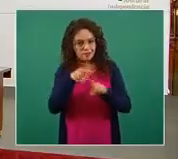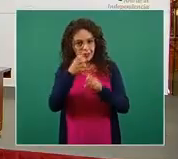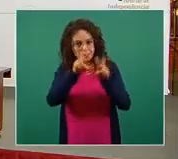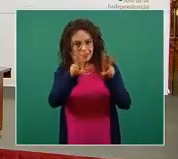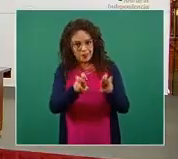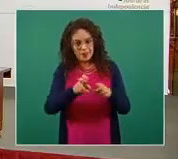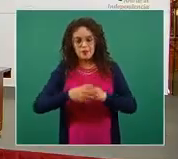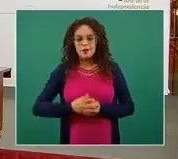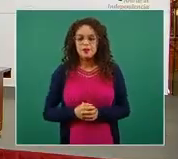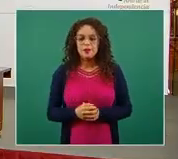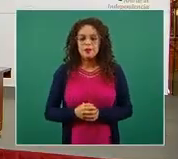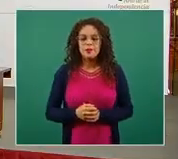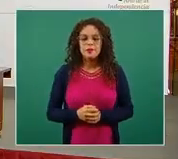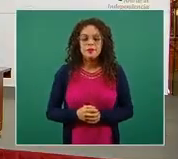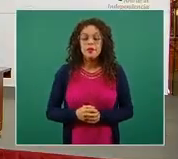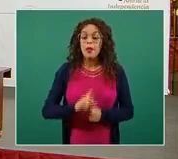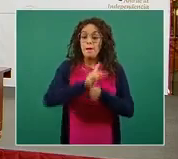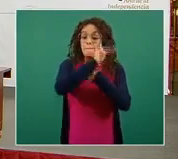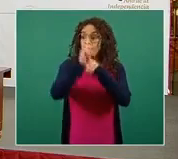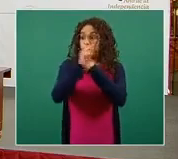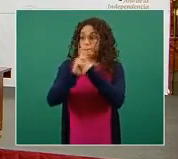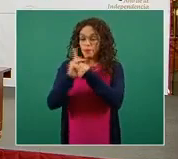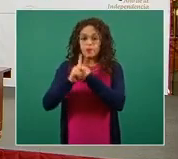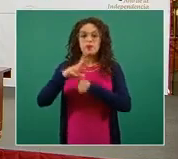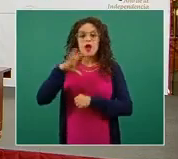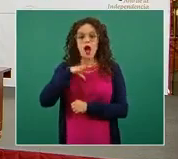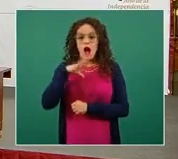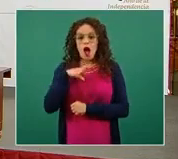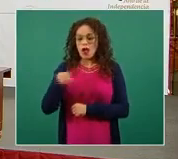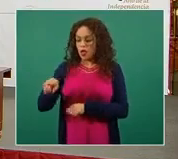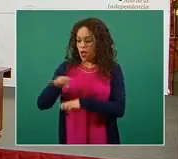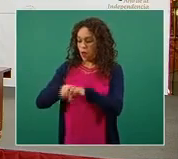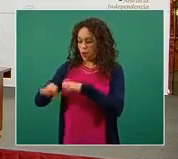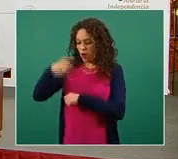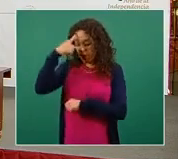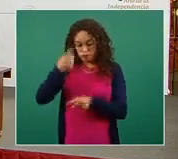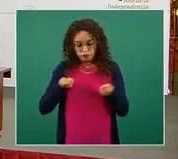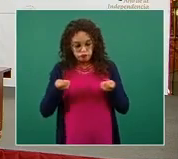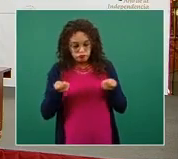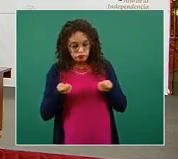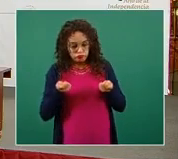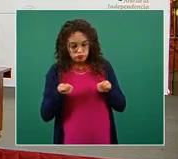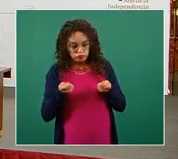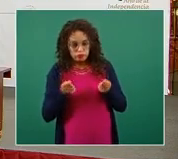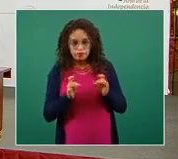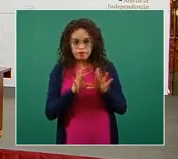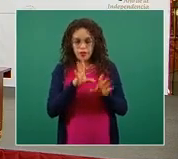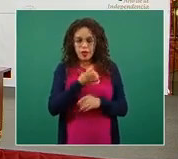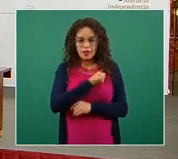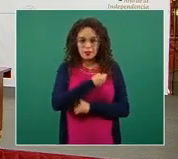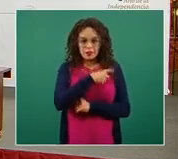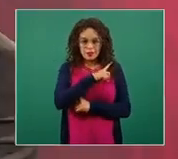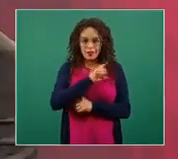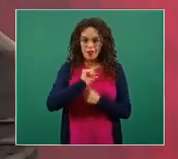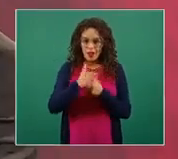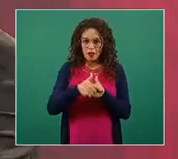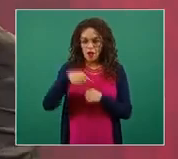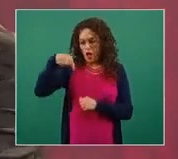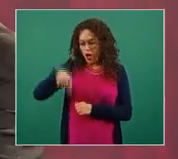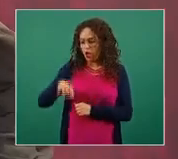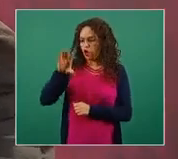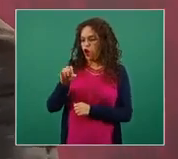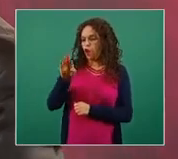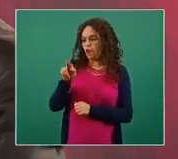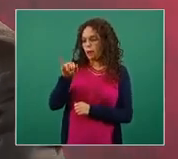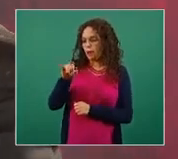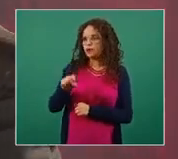Los países tienen sus agencias de regulación sanitaria. En nuestro caso se llama COFEPRIS, en Argentina es ANMAT,